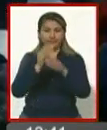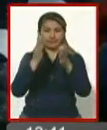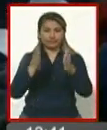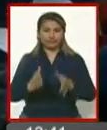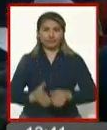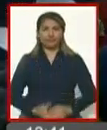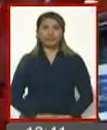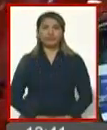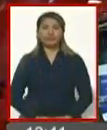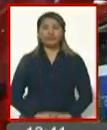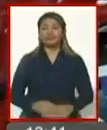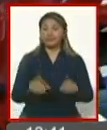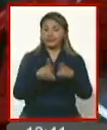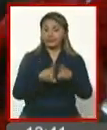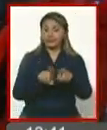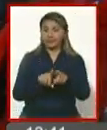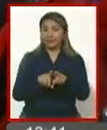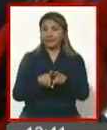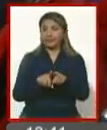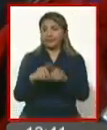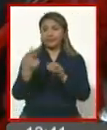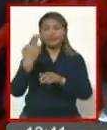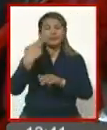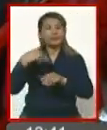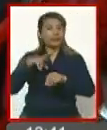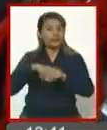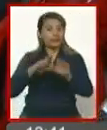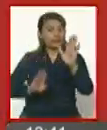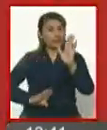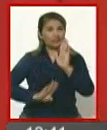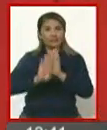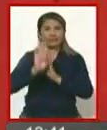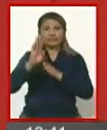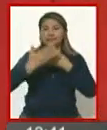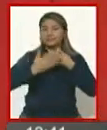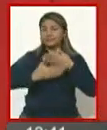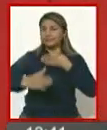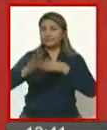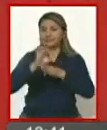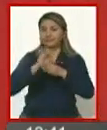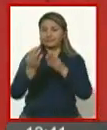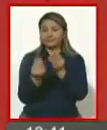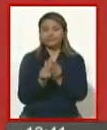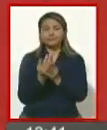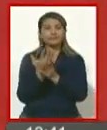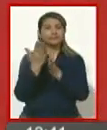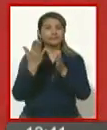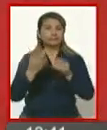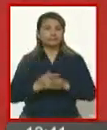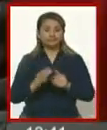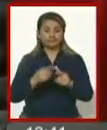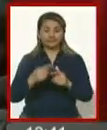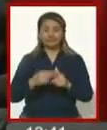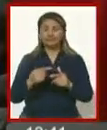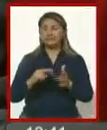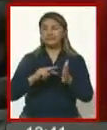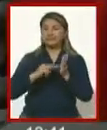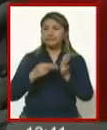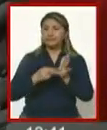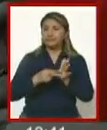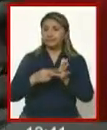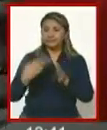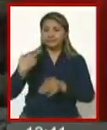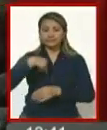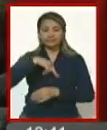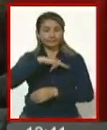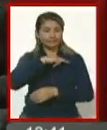trabajadores. Y, por supuesto, el normal desenvolvimiento de sus funciones productivas. Entonces, en ese sentido, nosotros